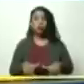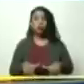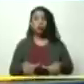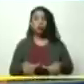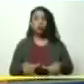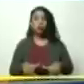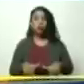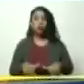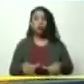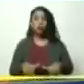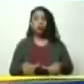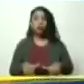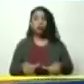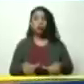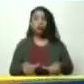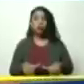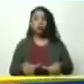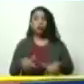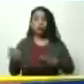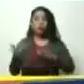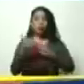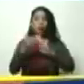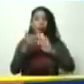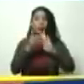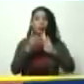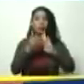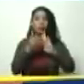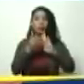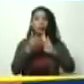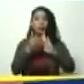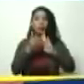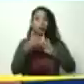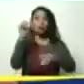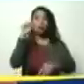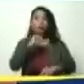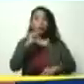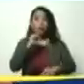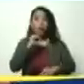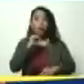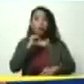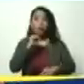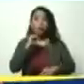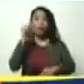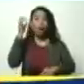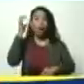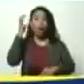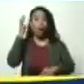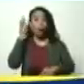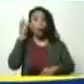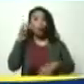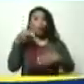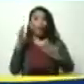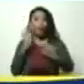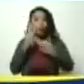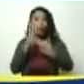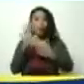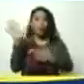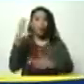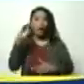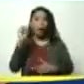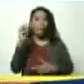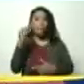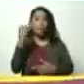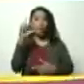de las medidas coercitivas y si la presencia de Camila que representa allí en esa mesa